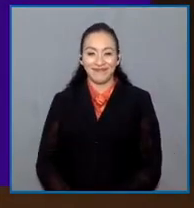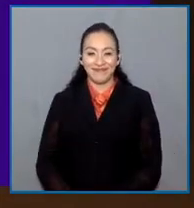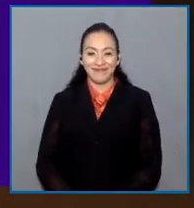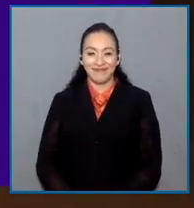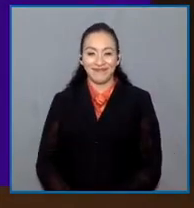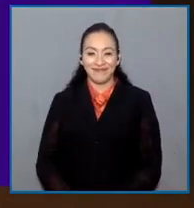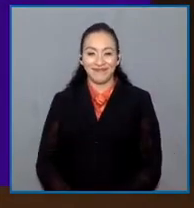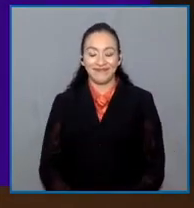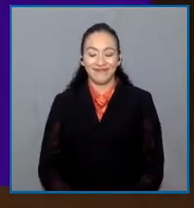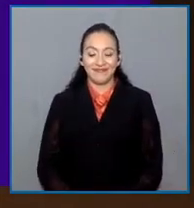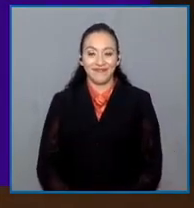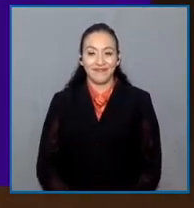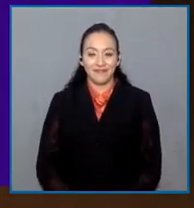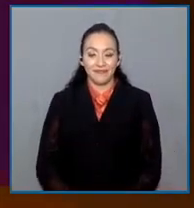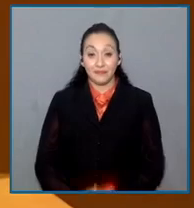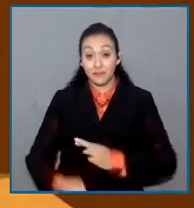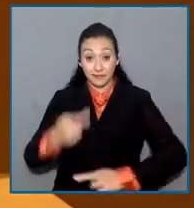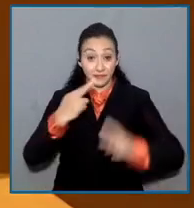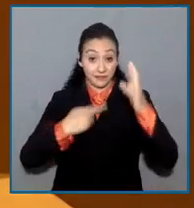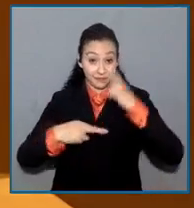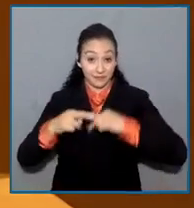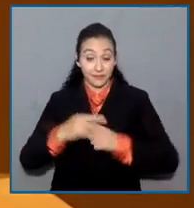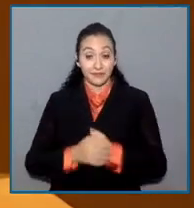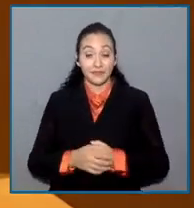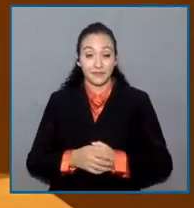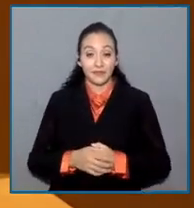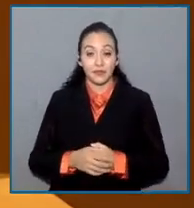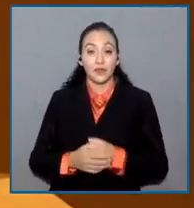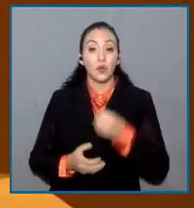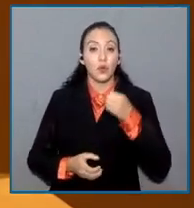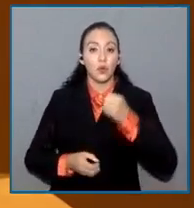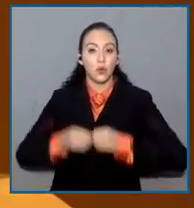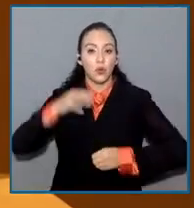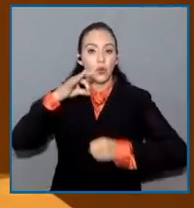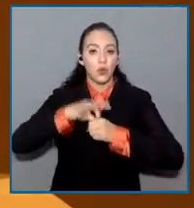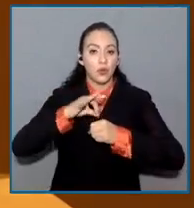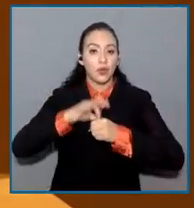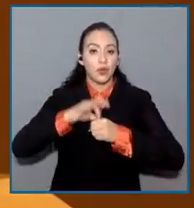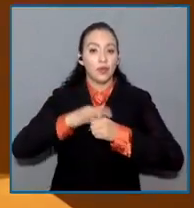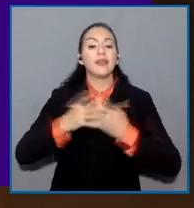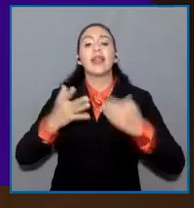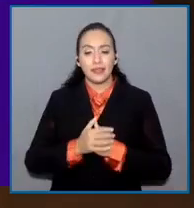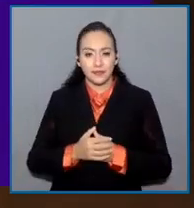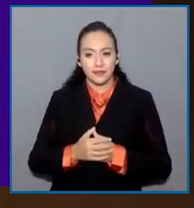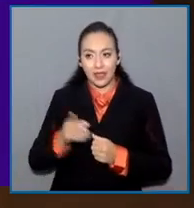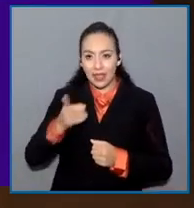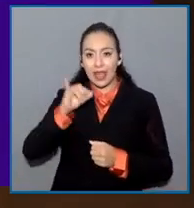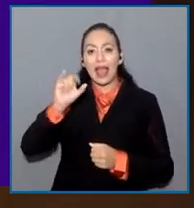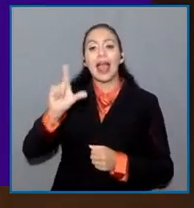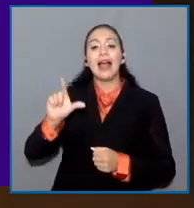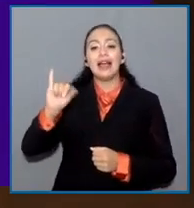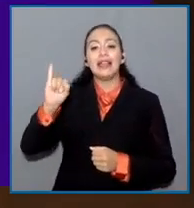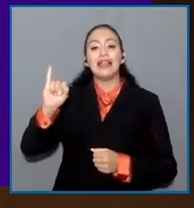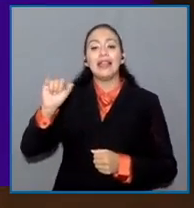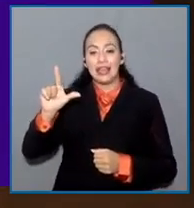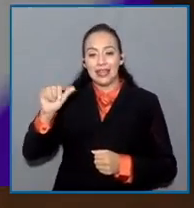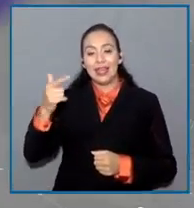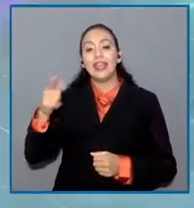Más adelante, el Tribunal Electoral revocó sanción a Lili Téllez por actos anticipados de